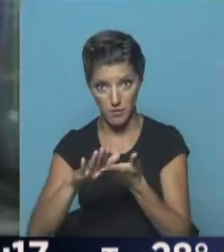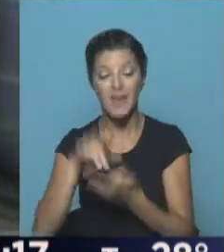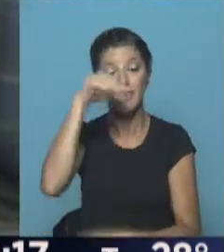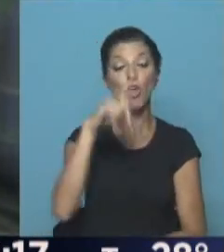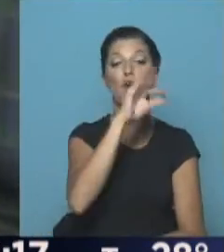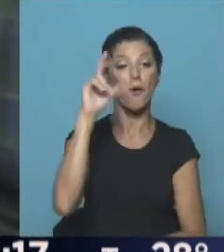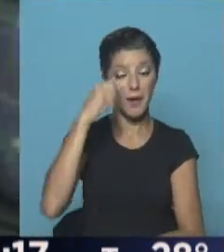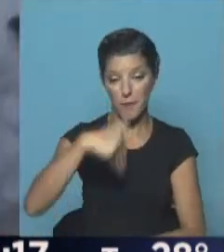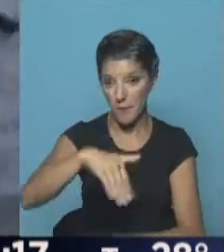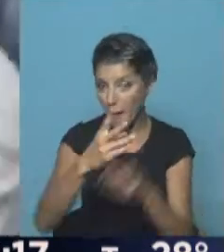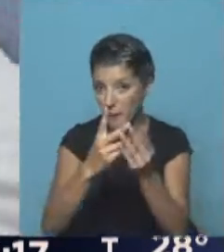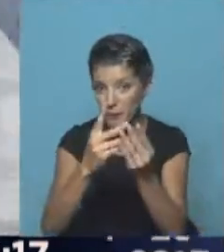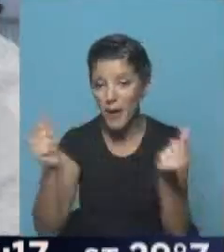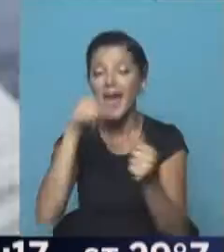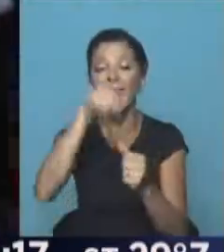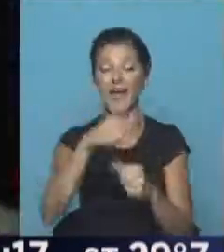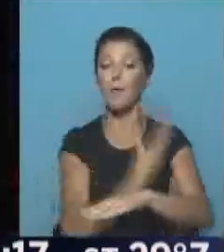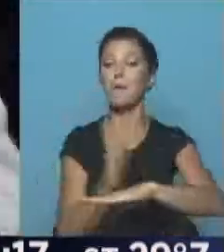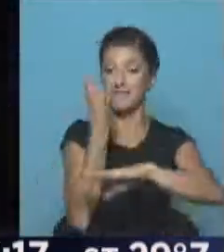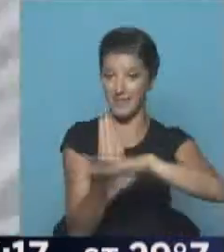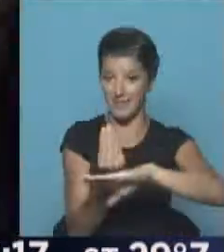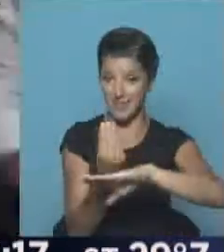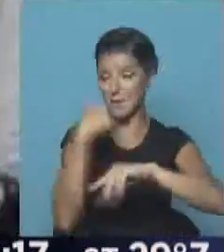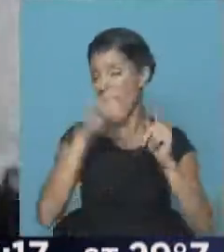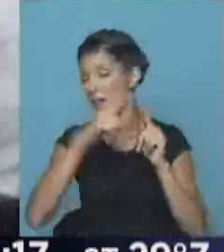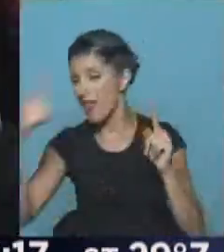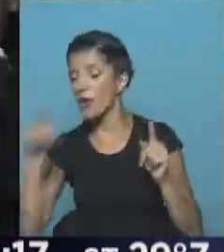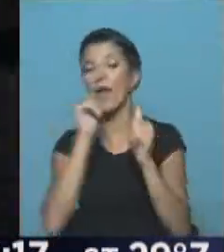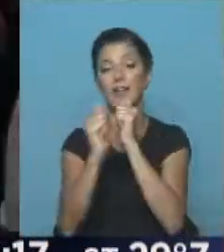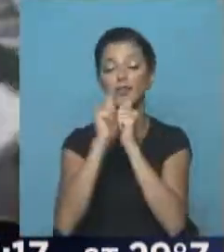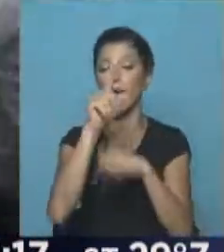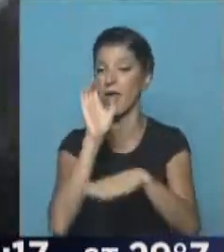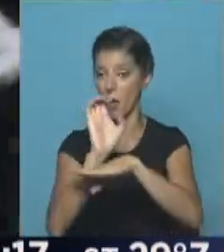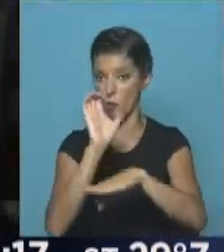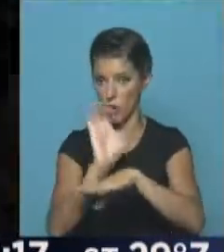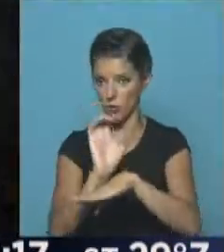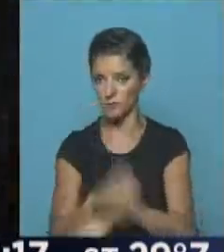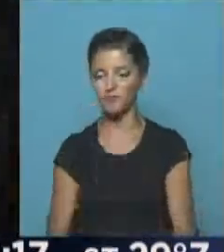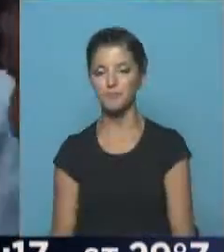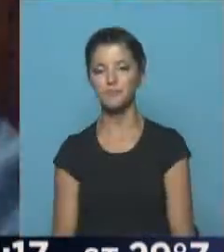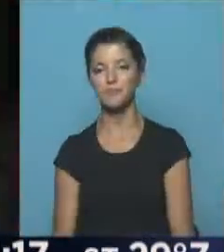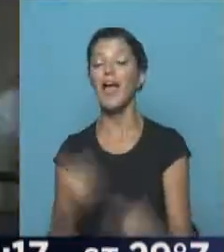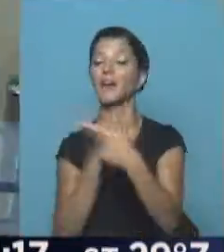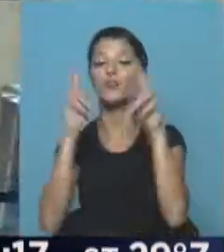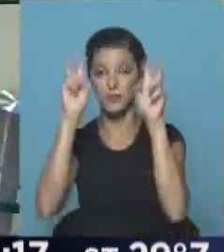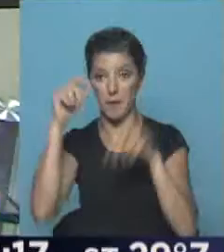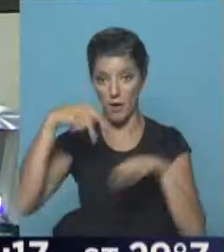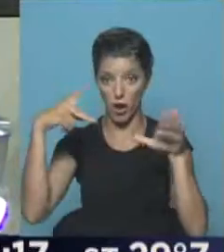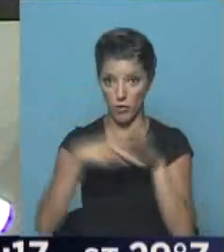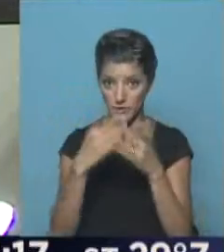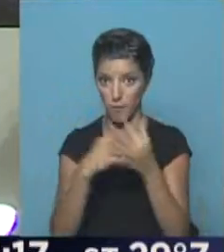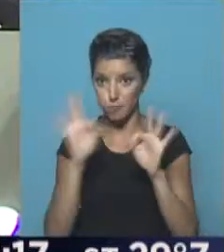actual mandatario que encabezó el gobierno más extenso de la historia del país todos los detalles como siempre luego de la pausa